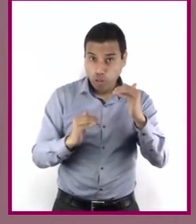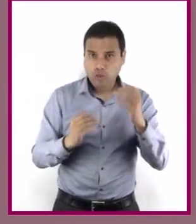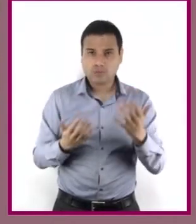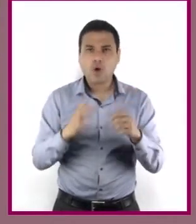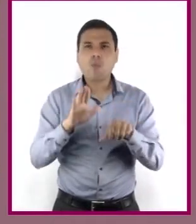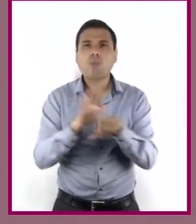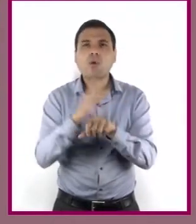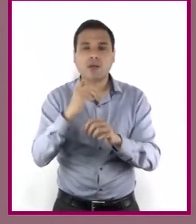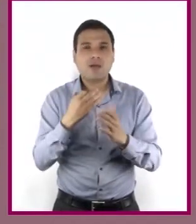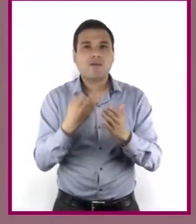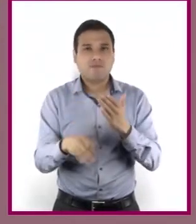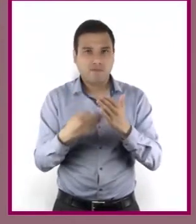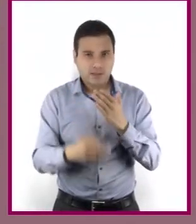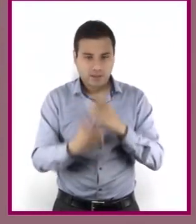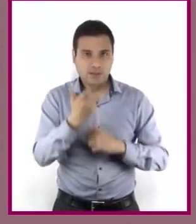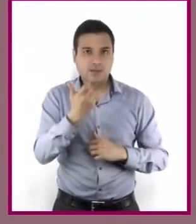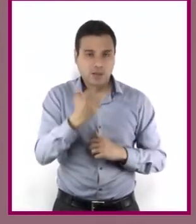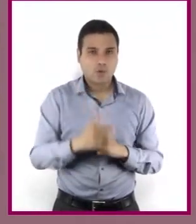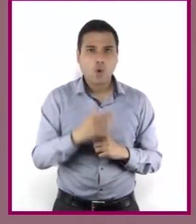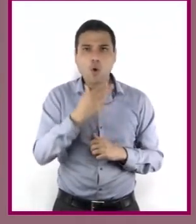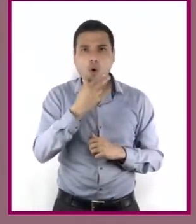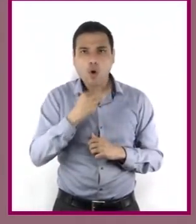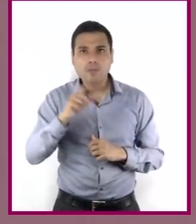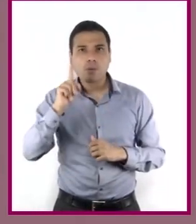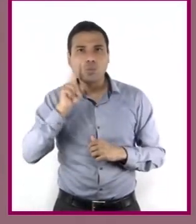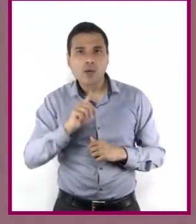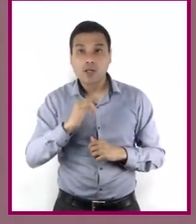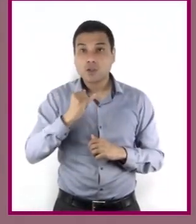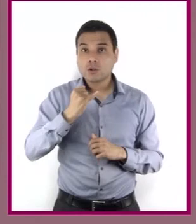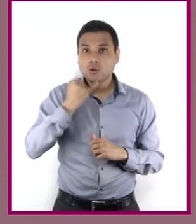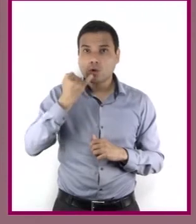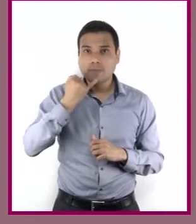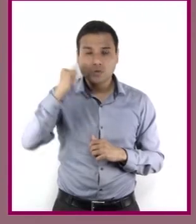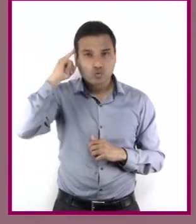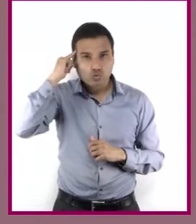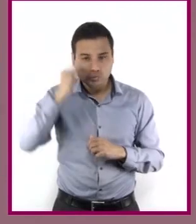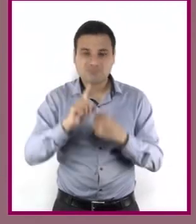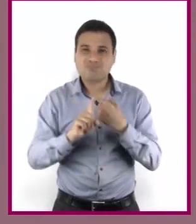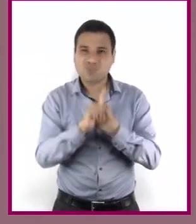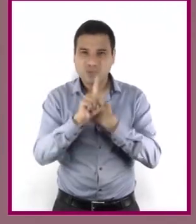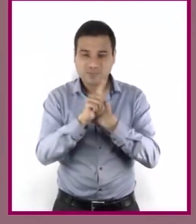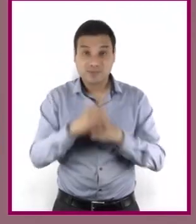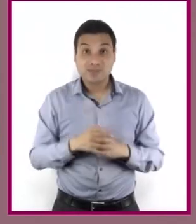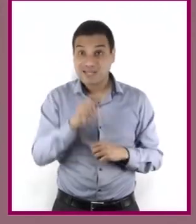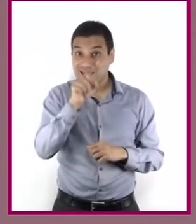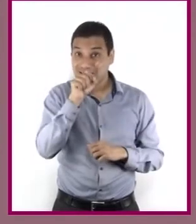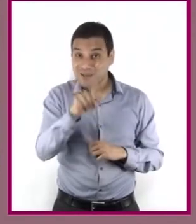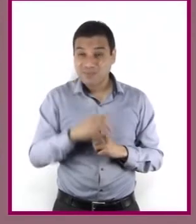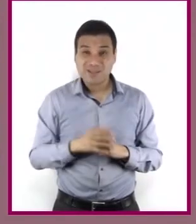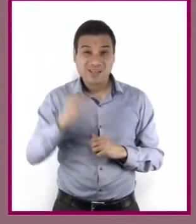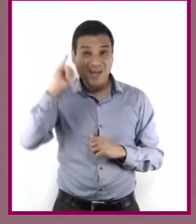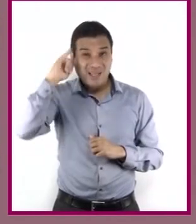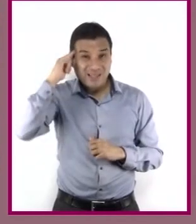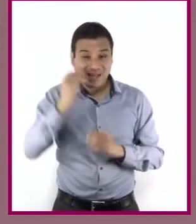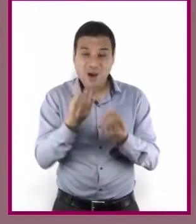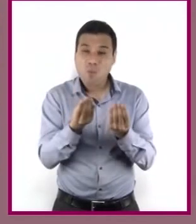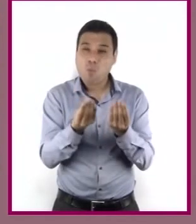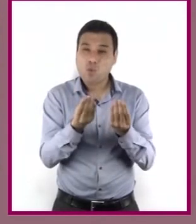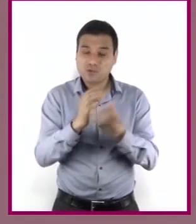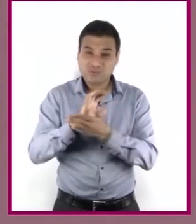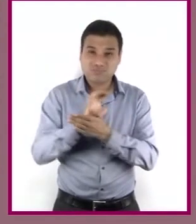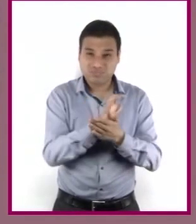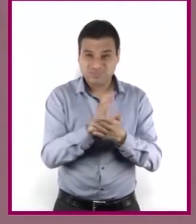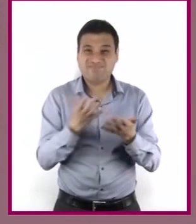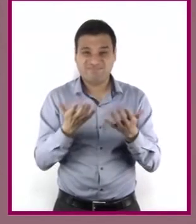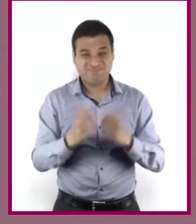el género y la condición lingüística. También son los indígenas quienes más padecen la marginación en los ámbitos